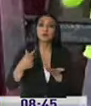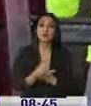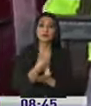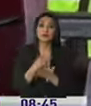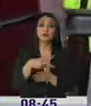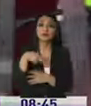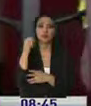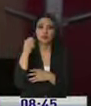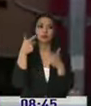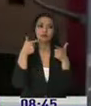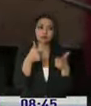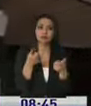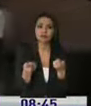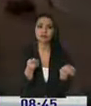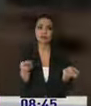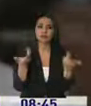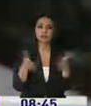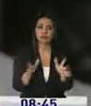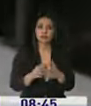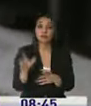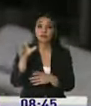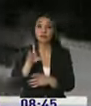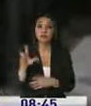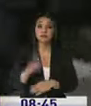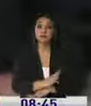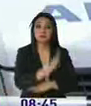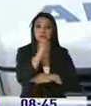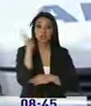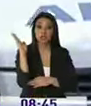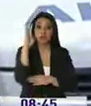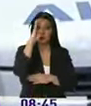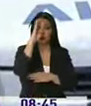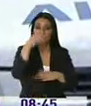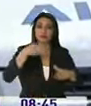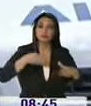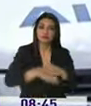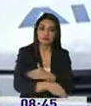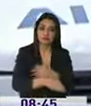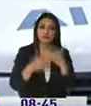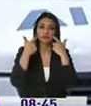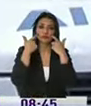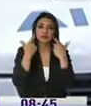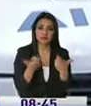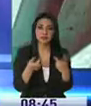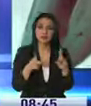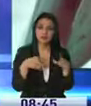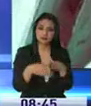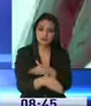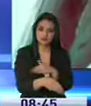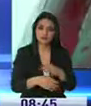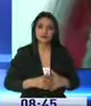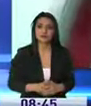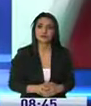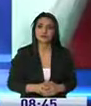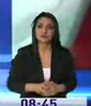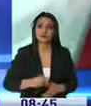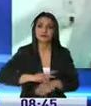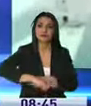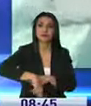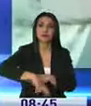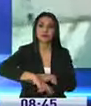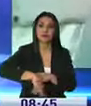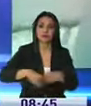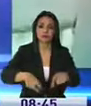estaba en la mira y a media mañana de este lunes, allanado por la fiscalía y la policía. Accesorios de